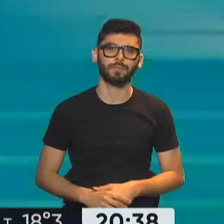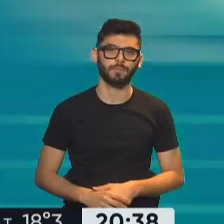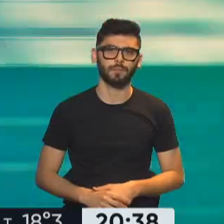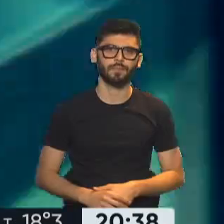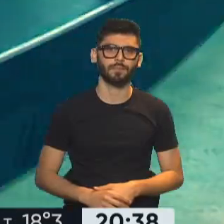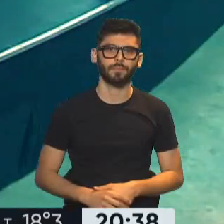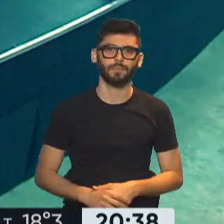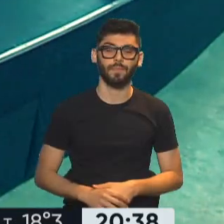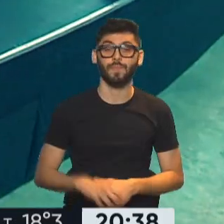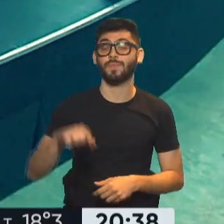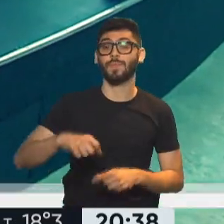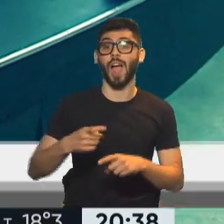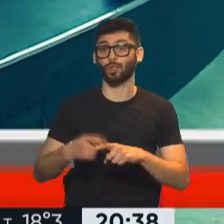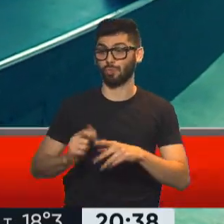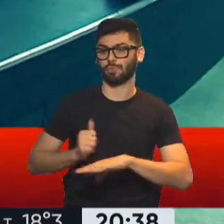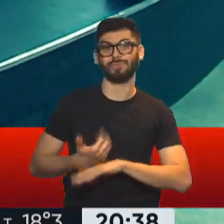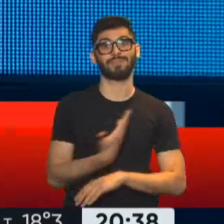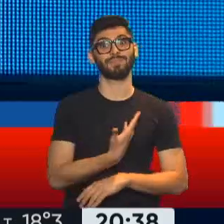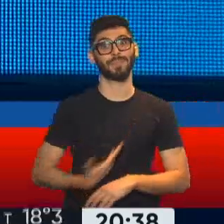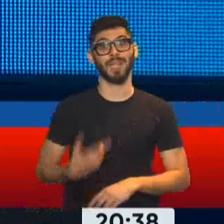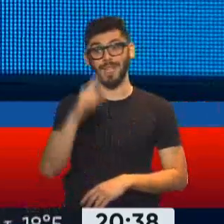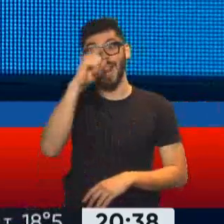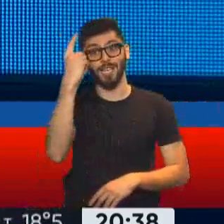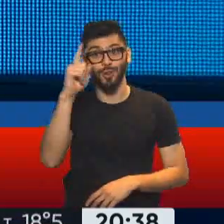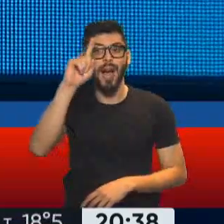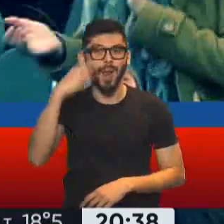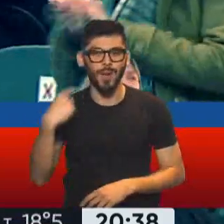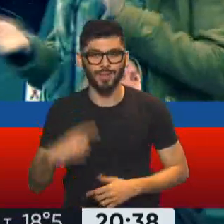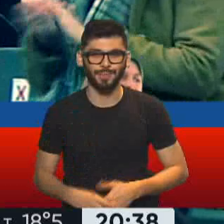Encabeza este acto el señor presidente de la Nación, Alberto Fernández.